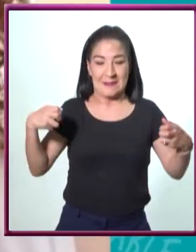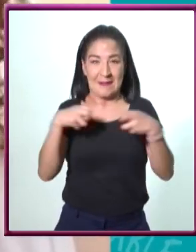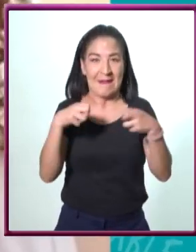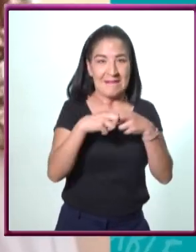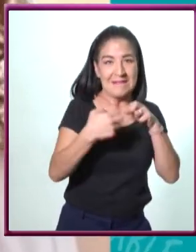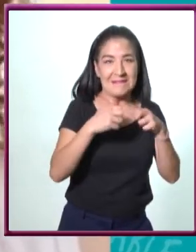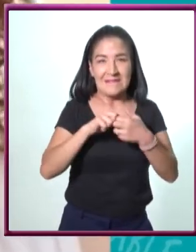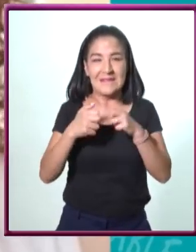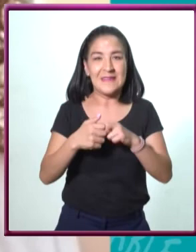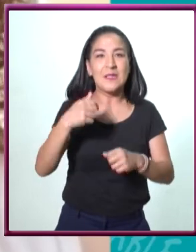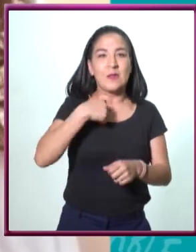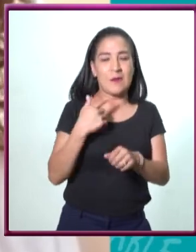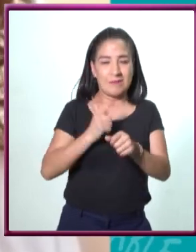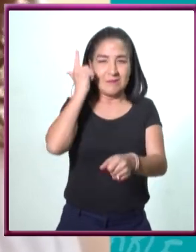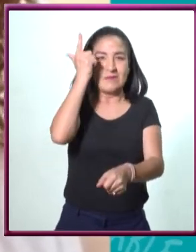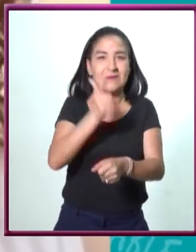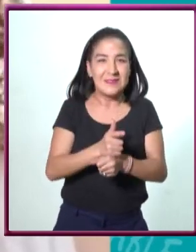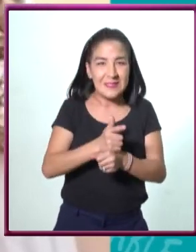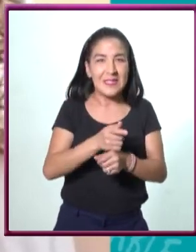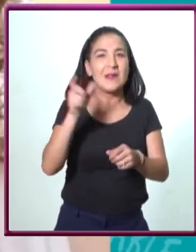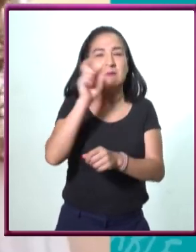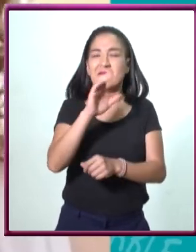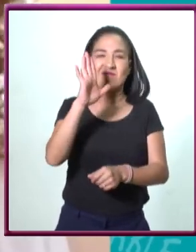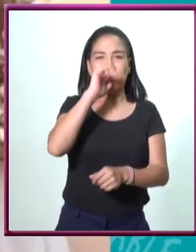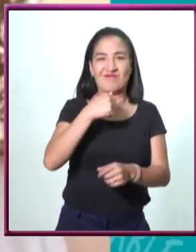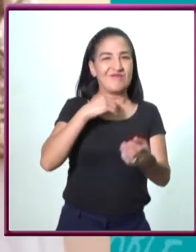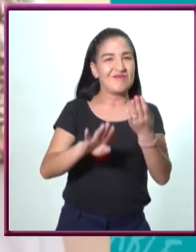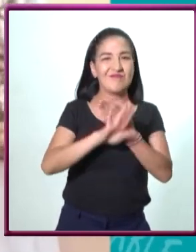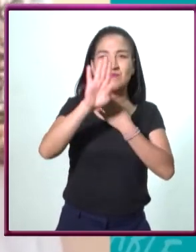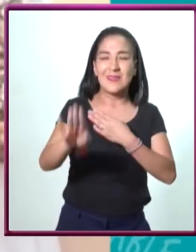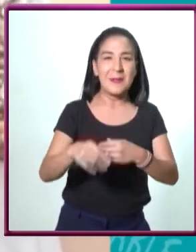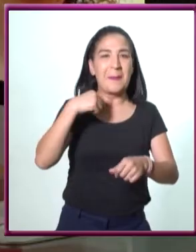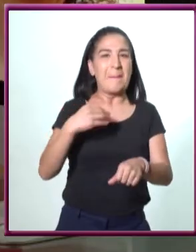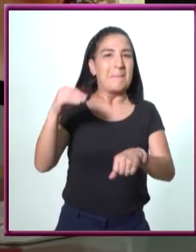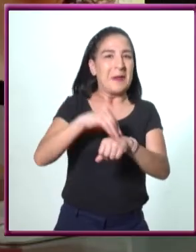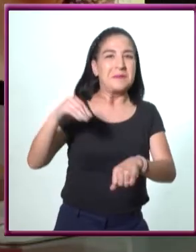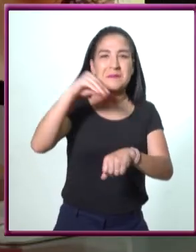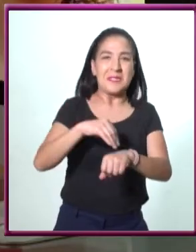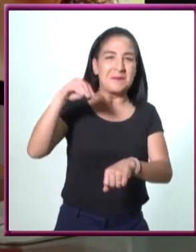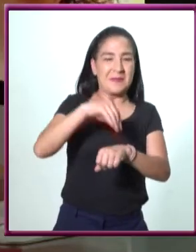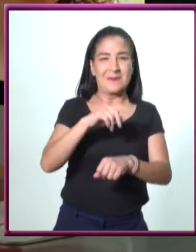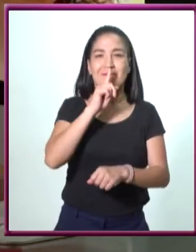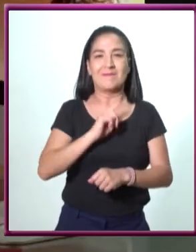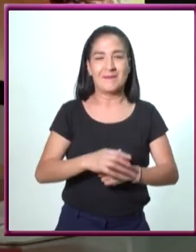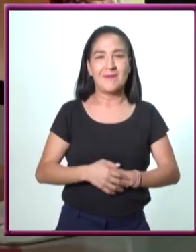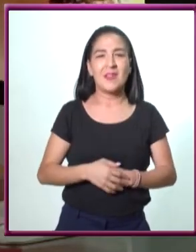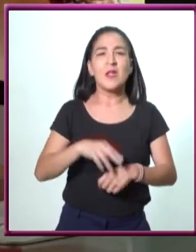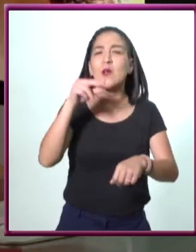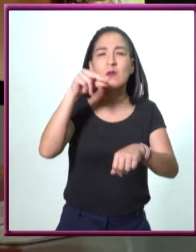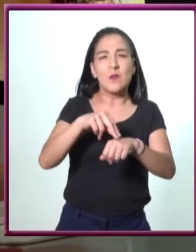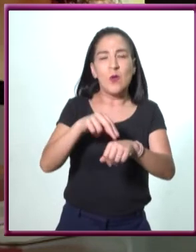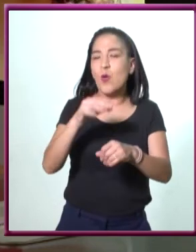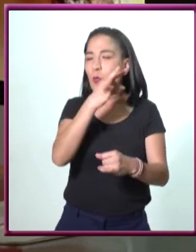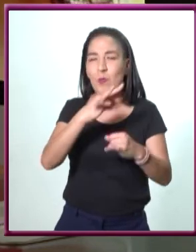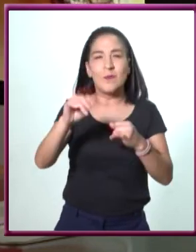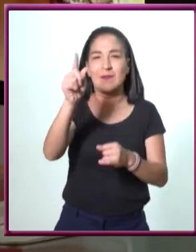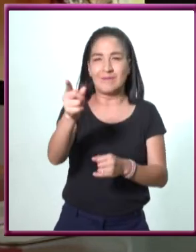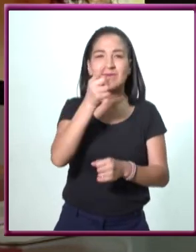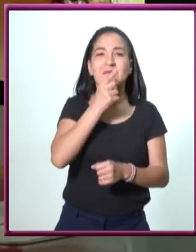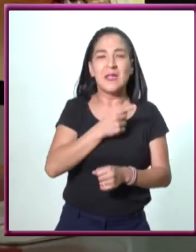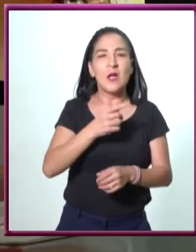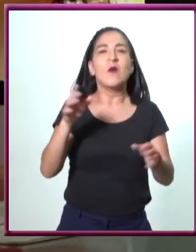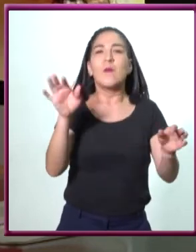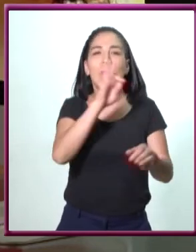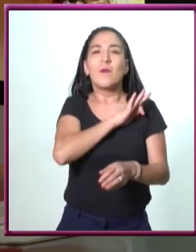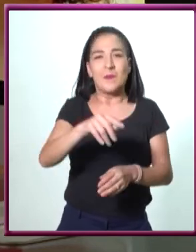cuando ya me doy cuenta que no puedo evitar decir mentiras. Doctora, y por último, ¿podría decirnos qué